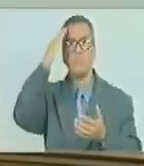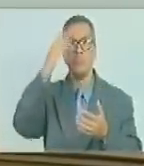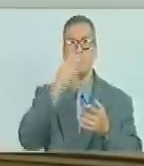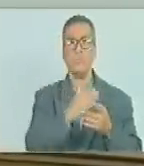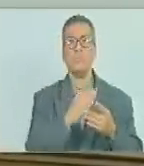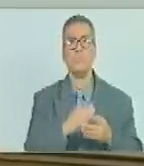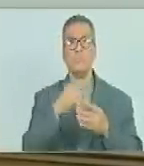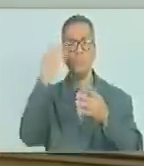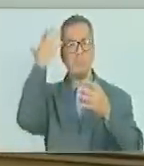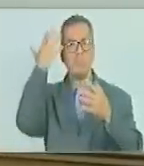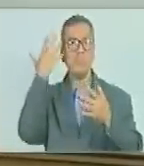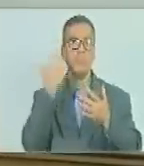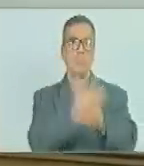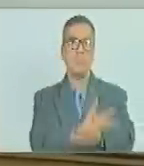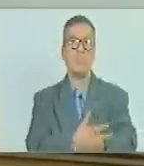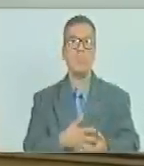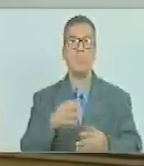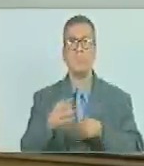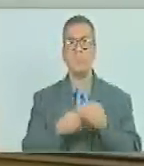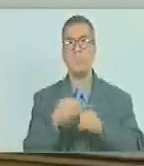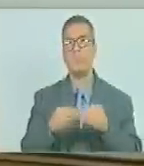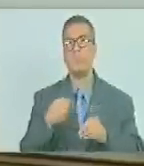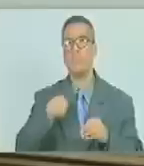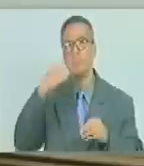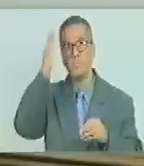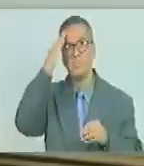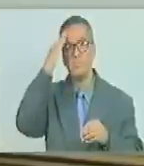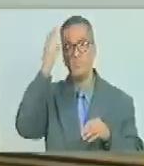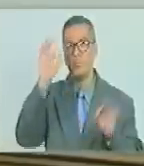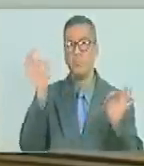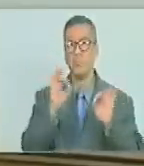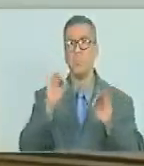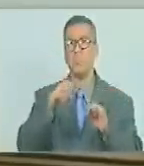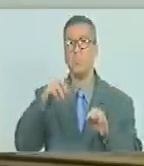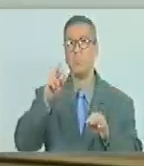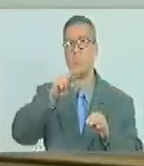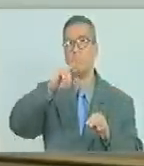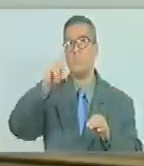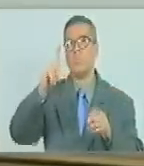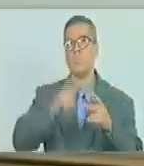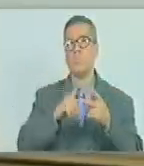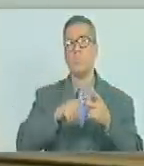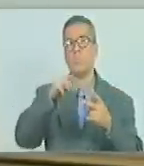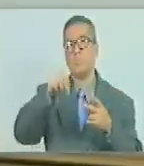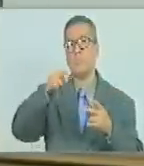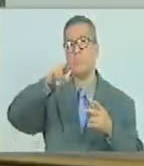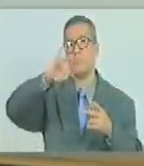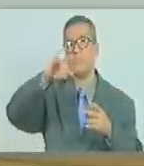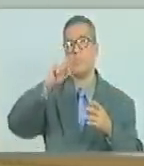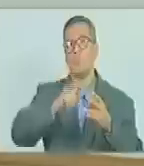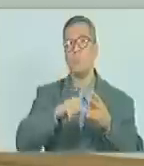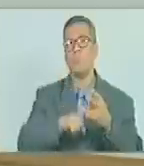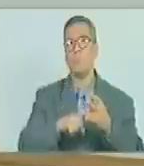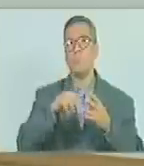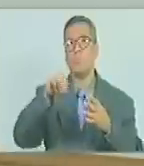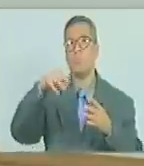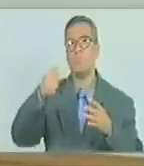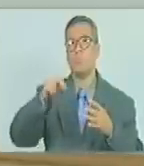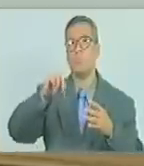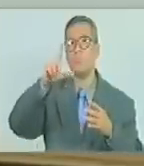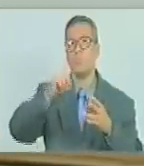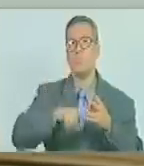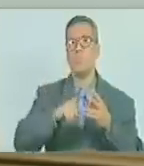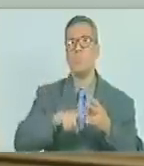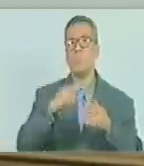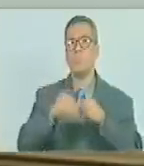por una hemorragia o un traumatismo. Y que yo sepa, ni Capriles Radonsky, ni María Corina Machado, ni Manuel Rosales